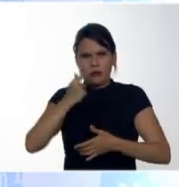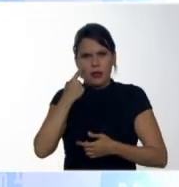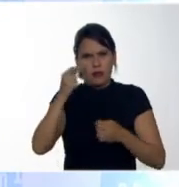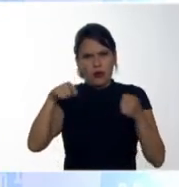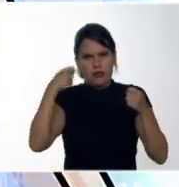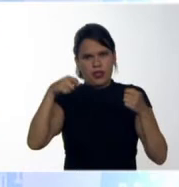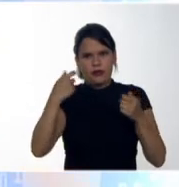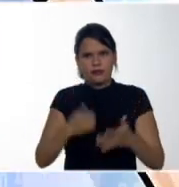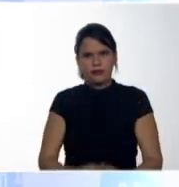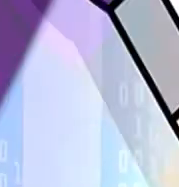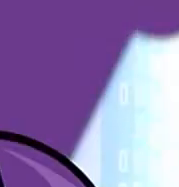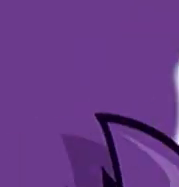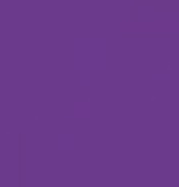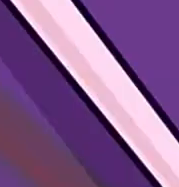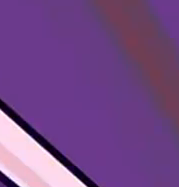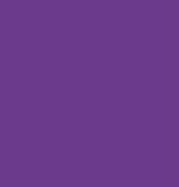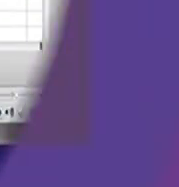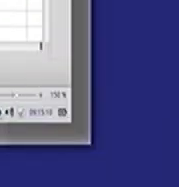video.